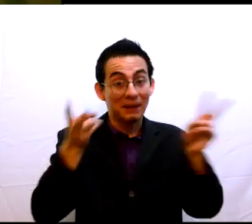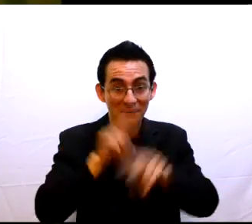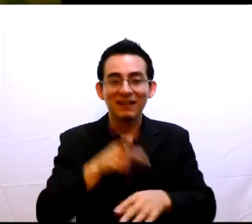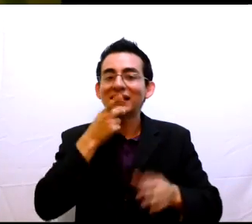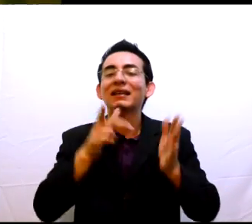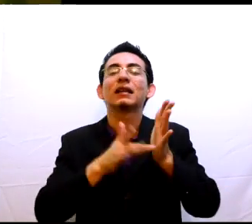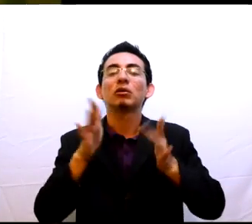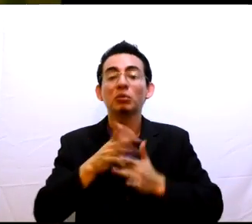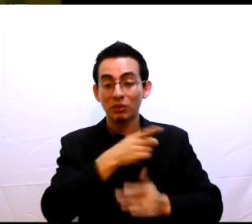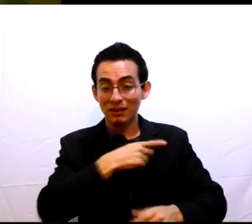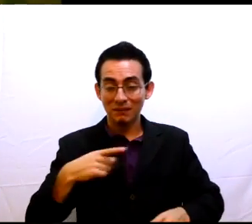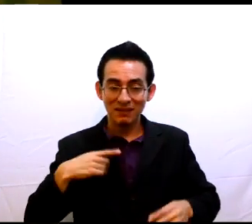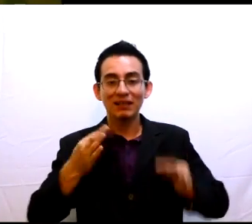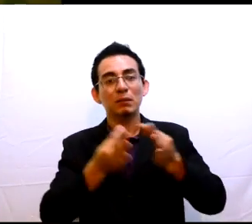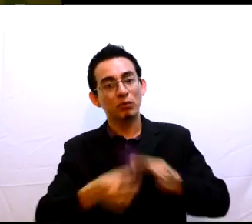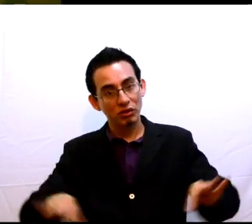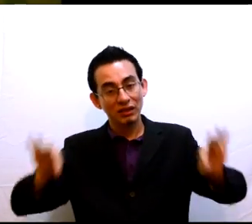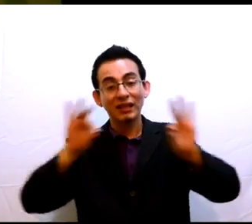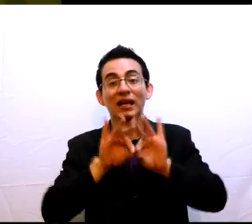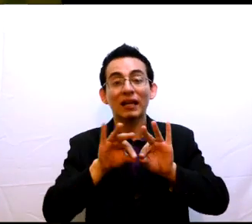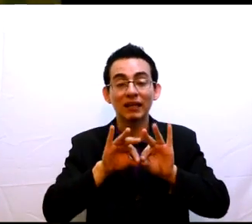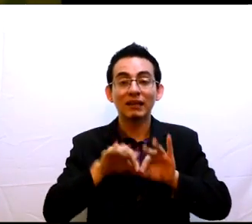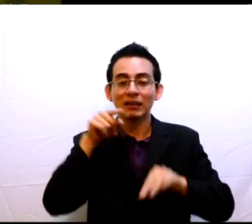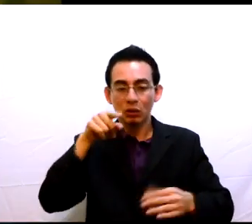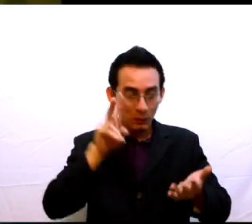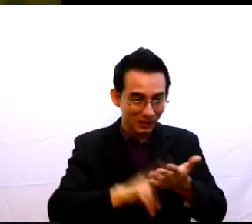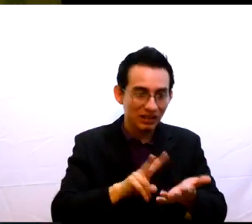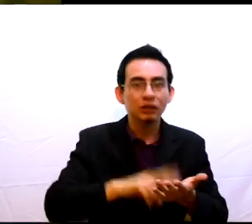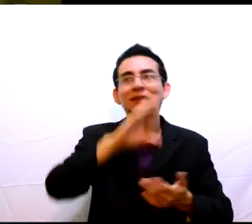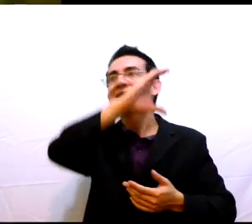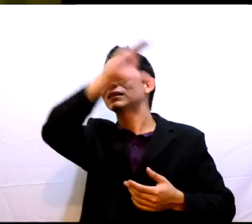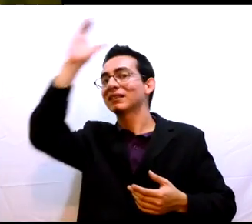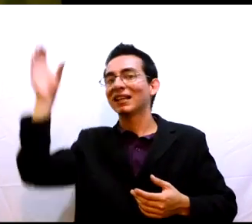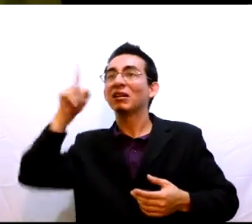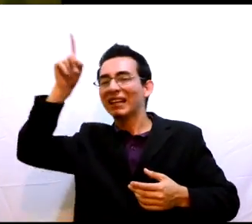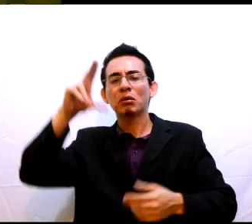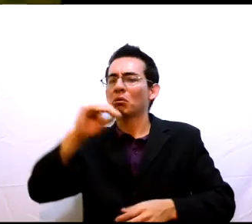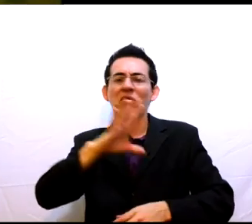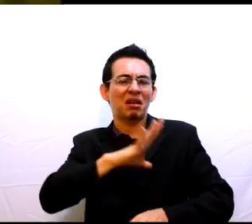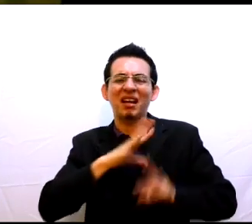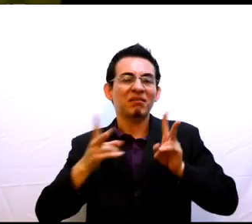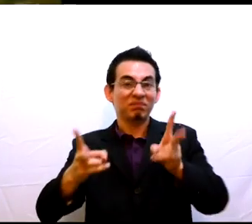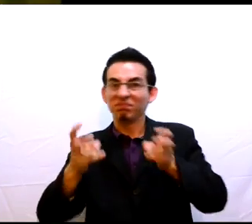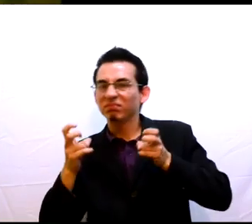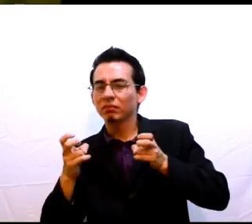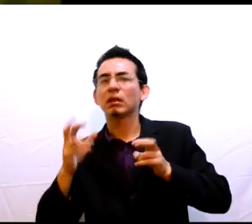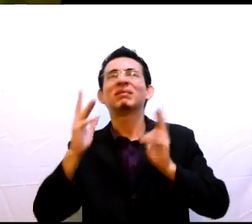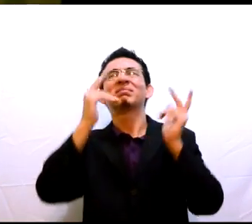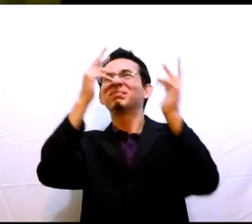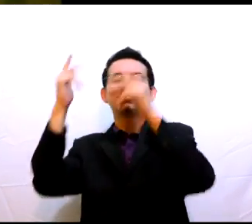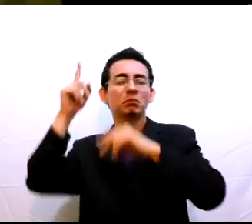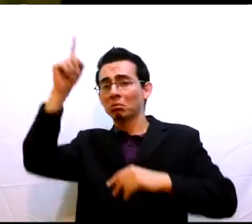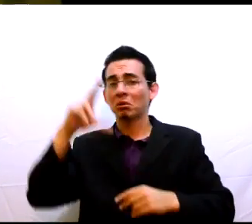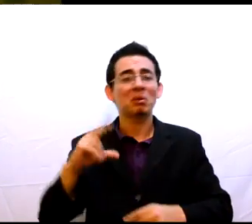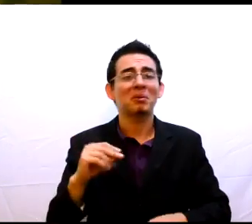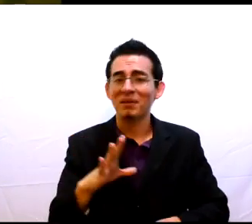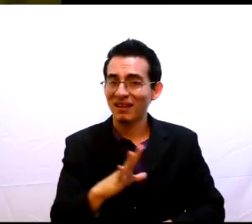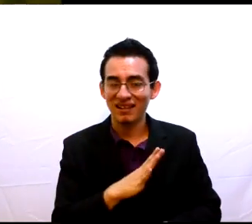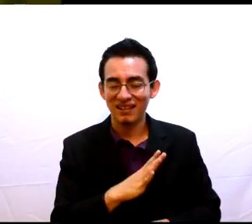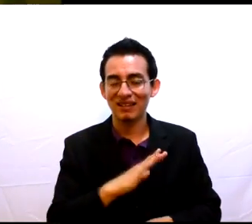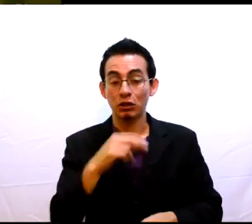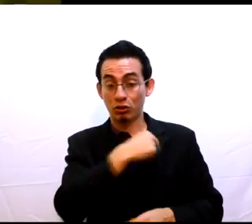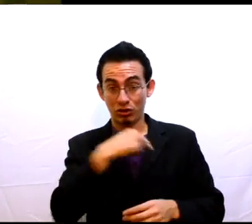el cielo donde ni la policía ni el orín corrompen y donde los ladrones no minan y hurtan porque donde esté nuestro